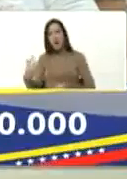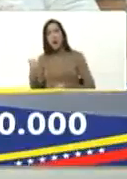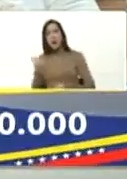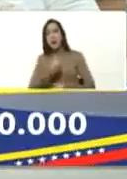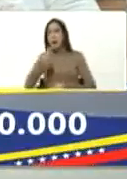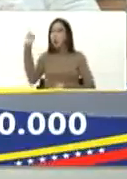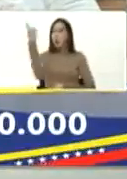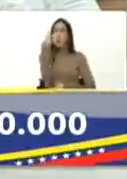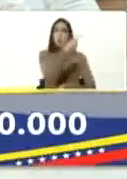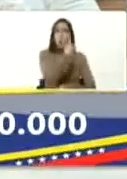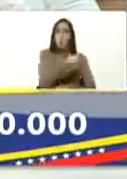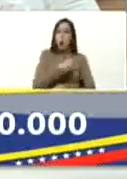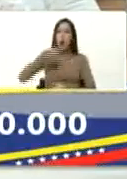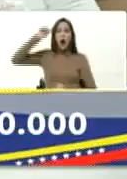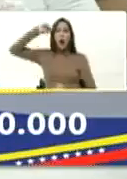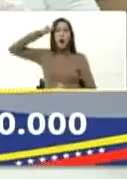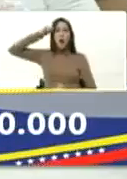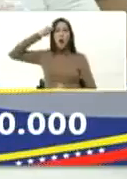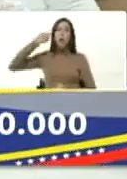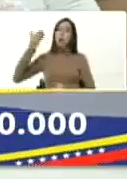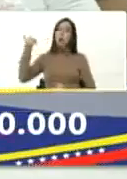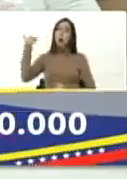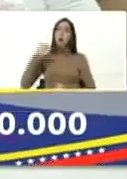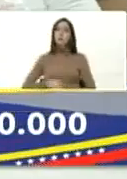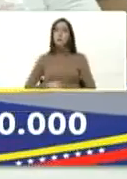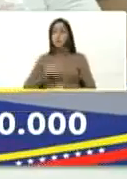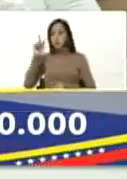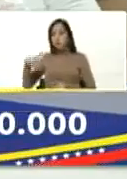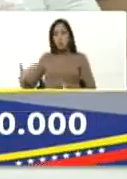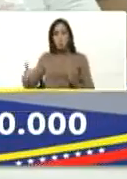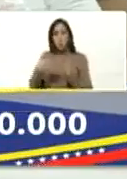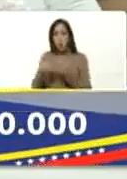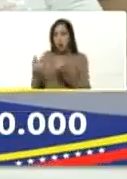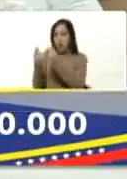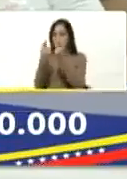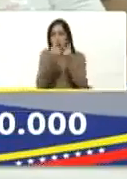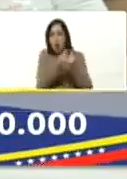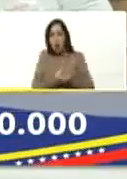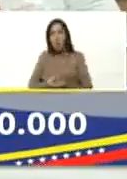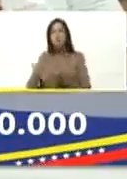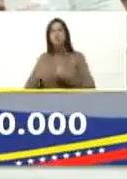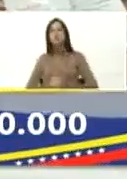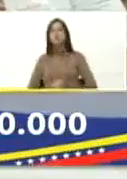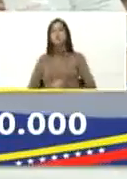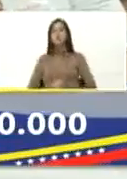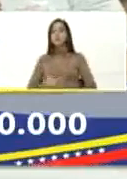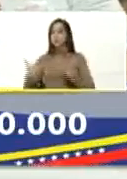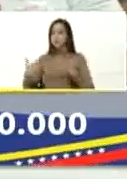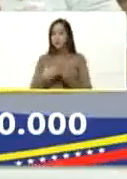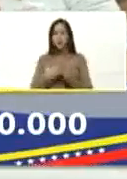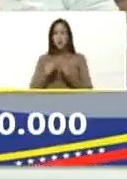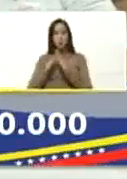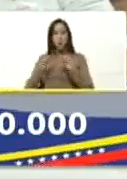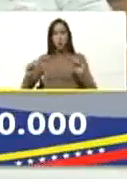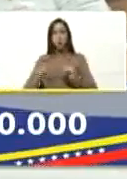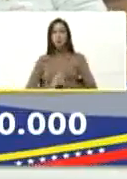drones. Tuvimos que soportar el ataque a la moneda, el ataque a la economía,